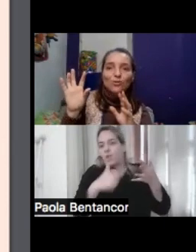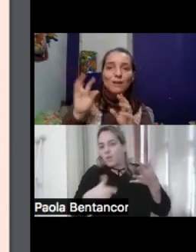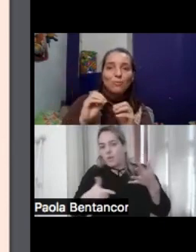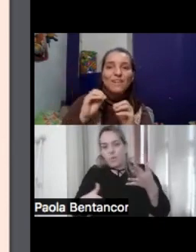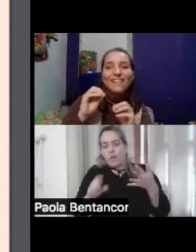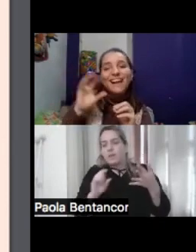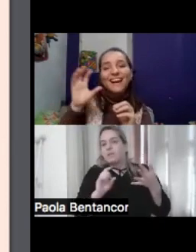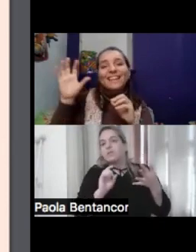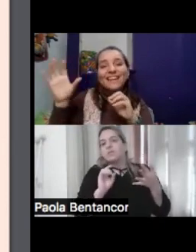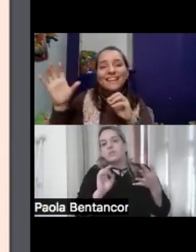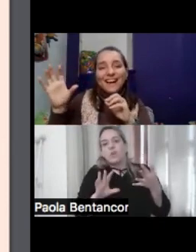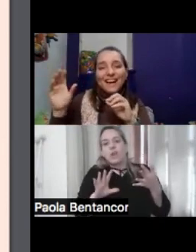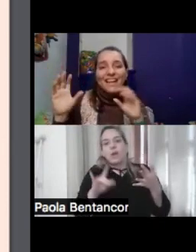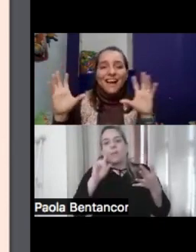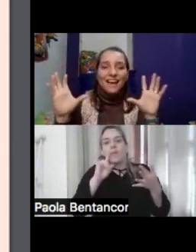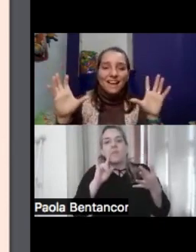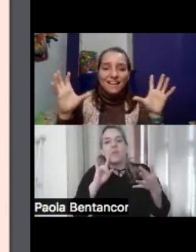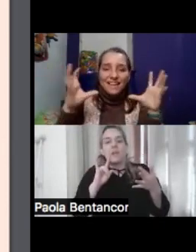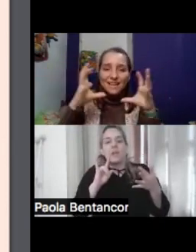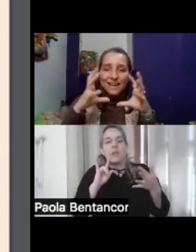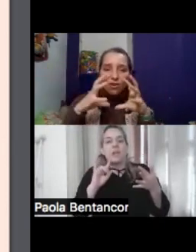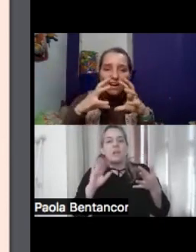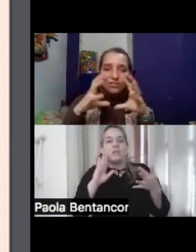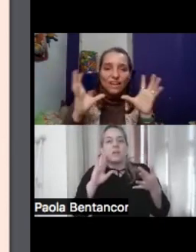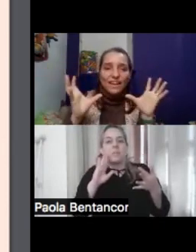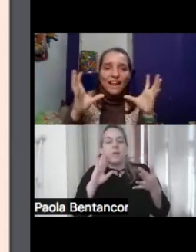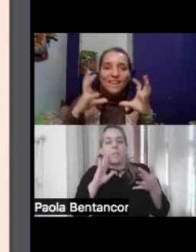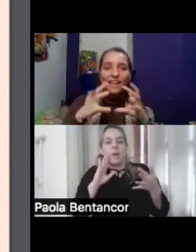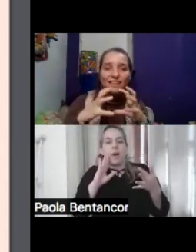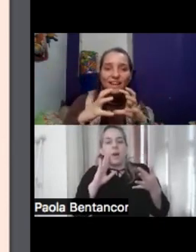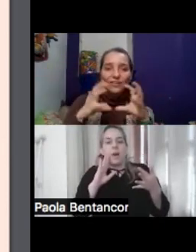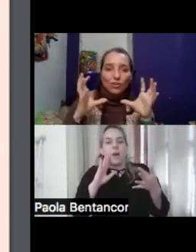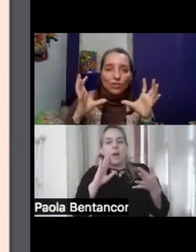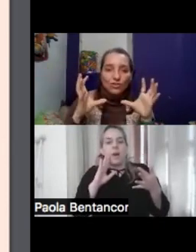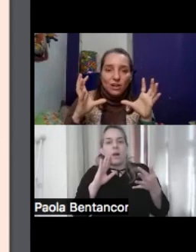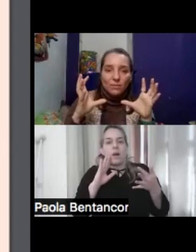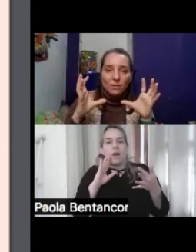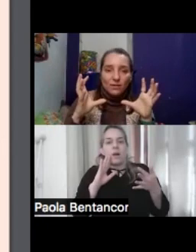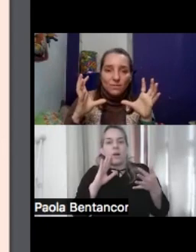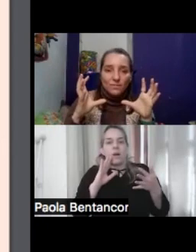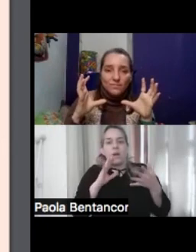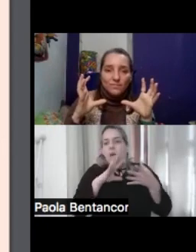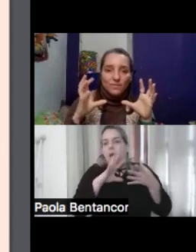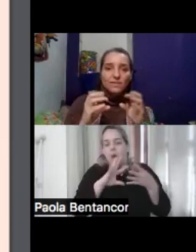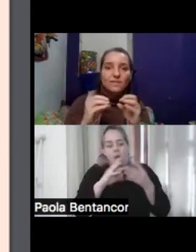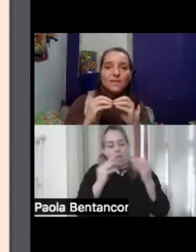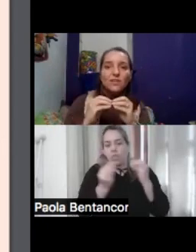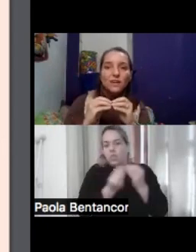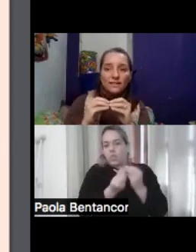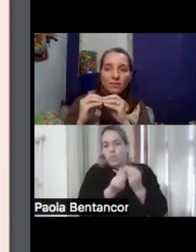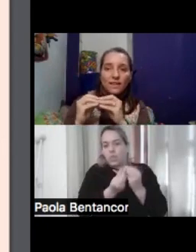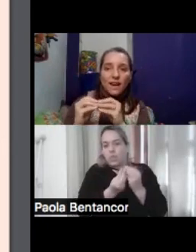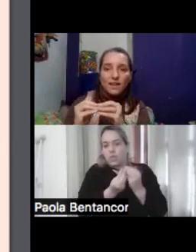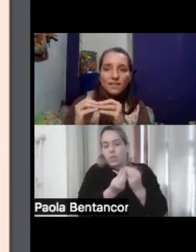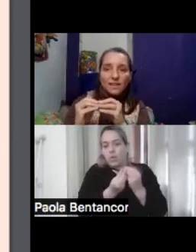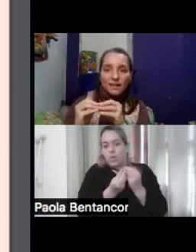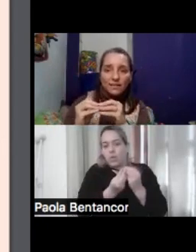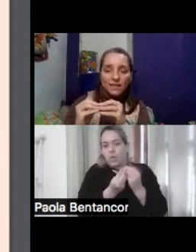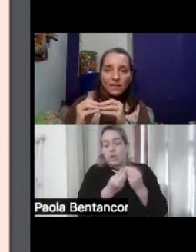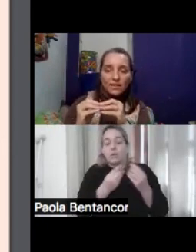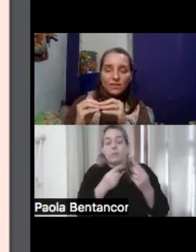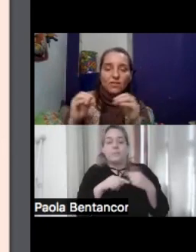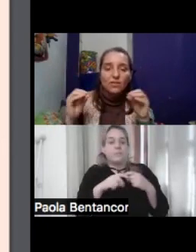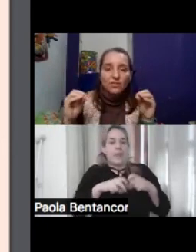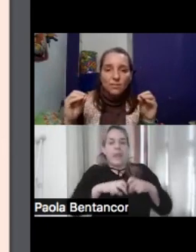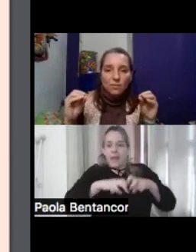leche humana, solo se le puede dar la teta en los casos en que las díadas tengan todo conservado, sino que a través del